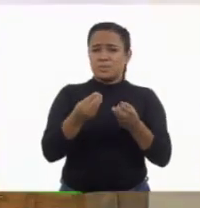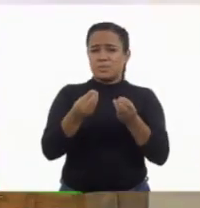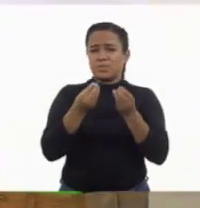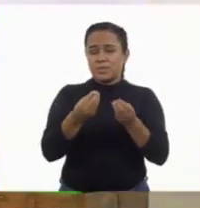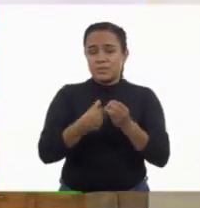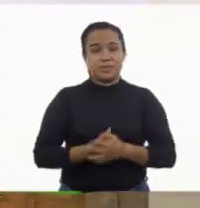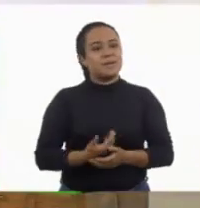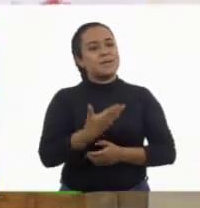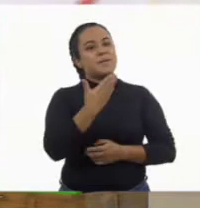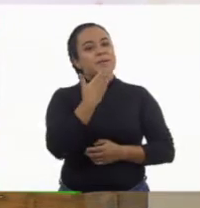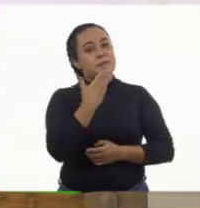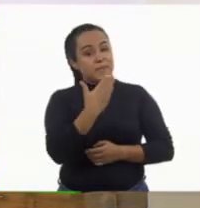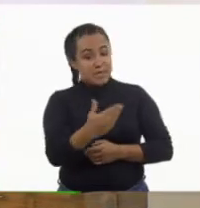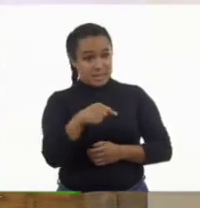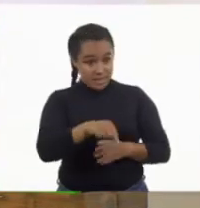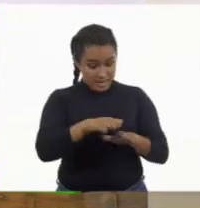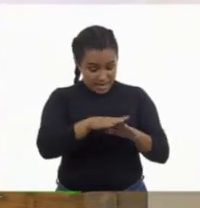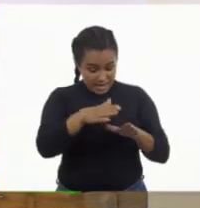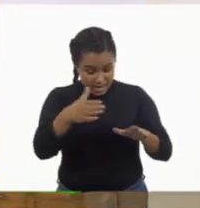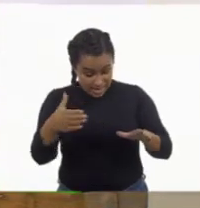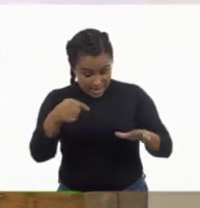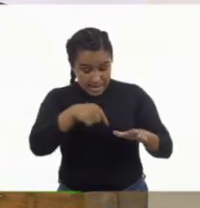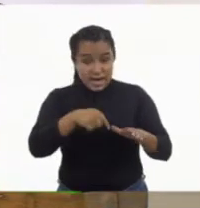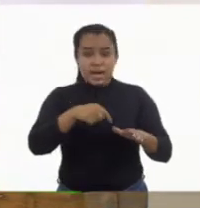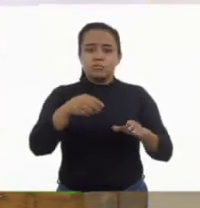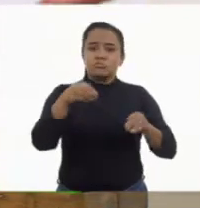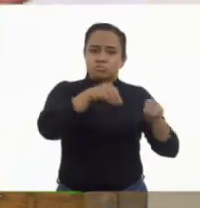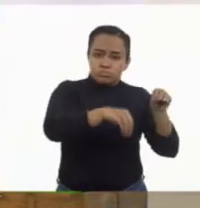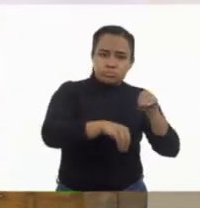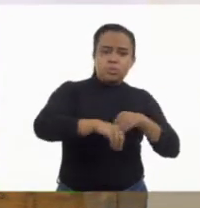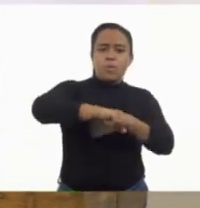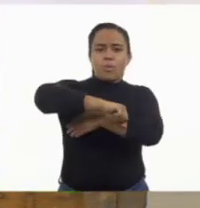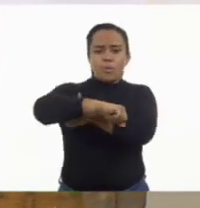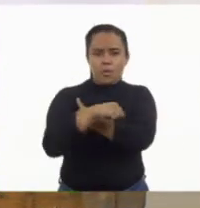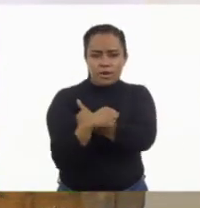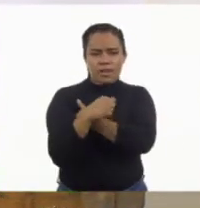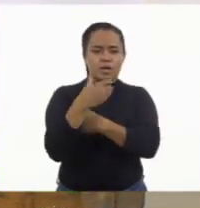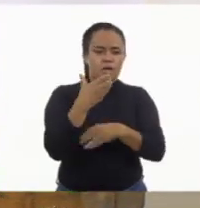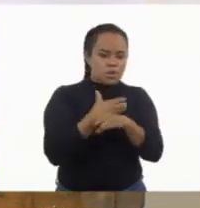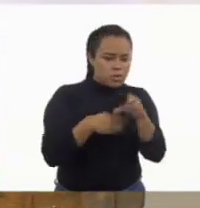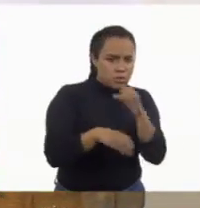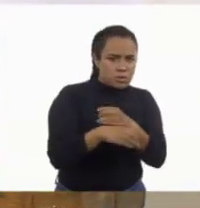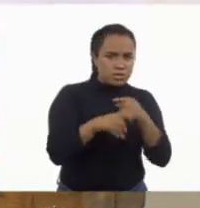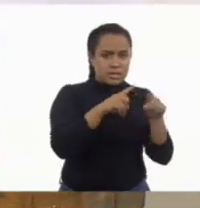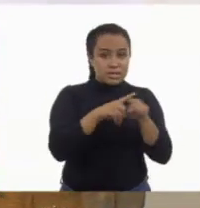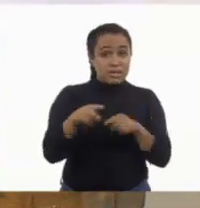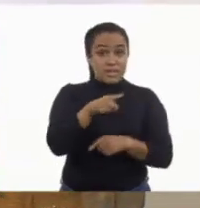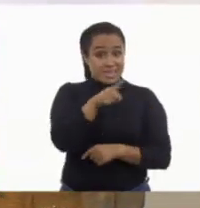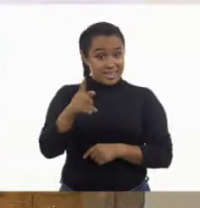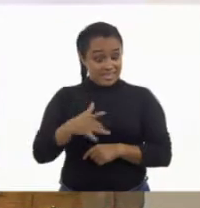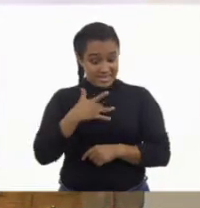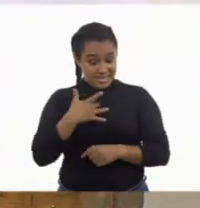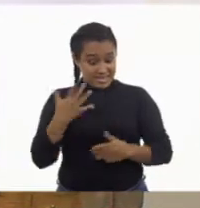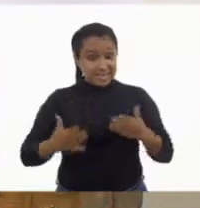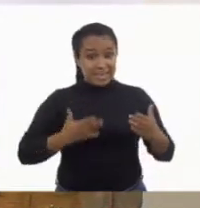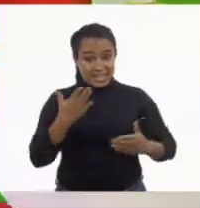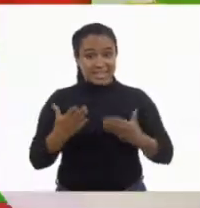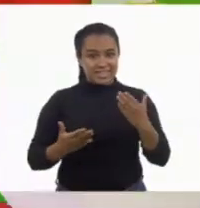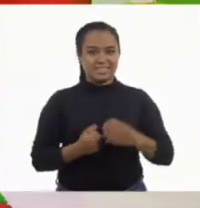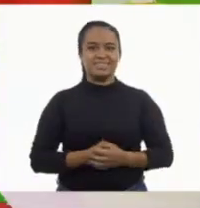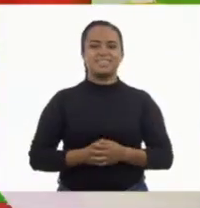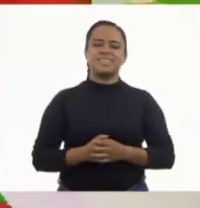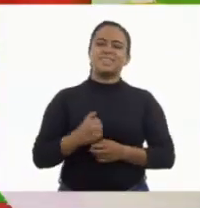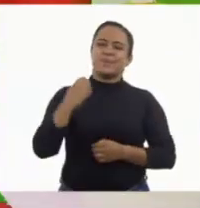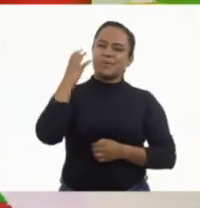bien. Aquí, en este cofre, podremos ir guardando todas aquellas situaciones que nos provoquen alegría.